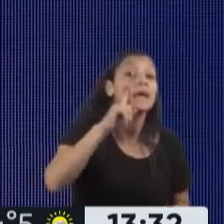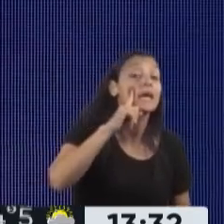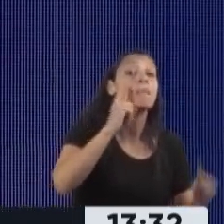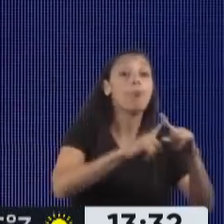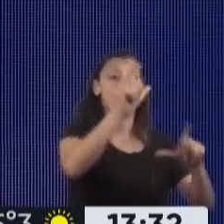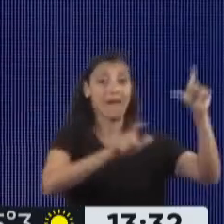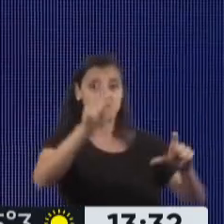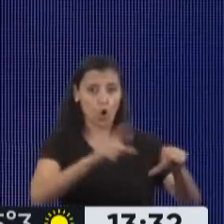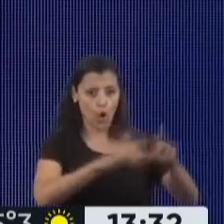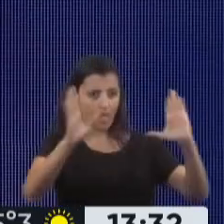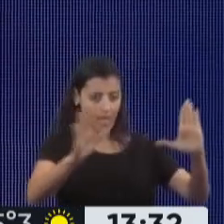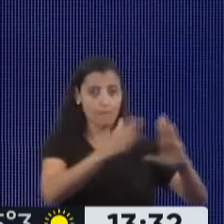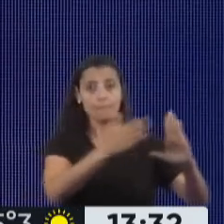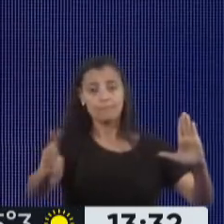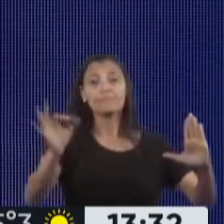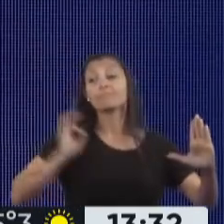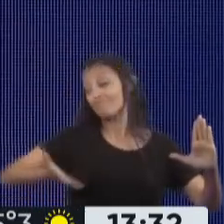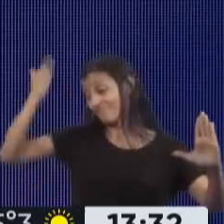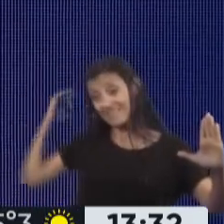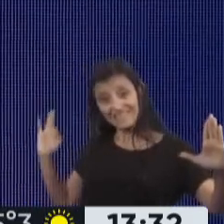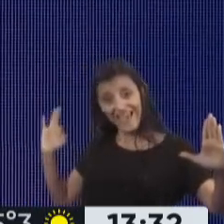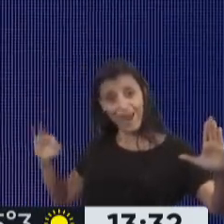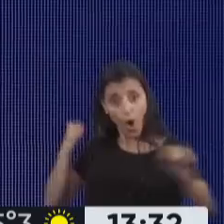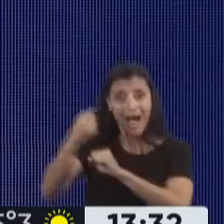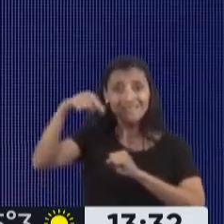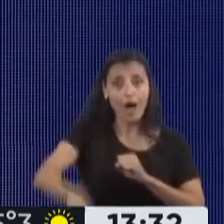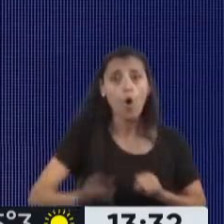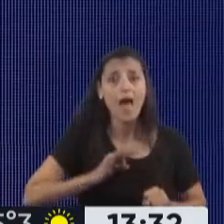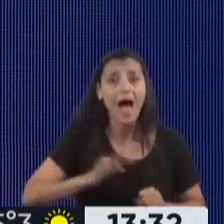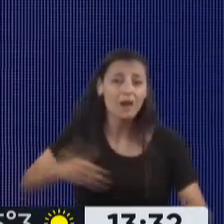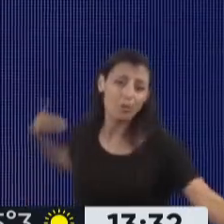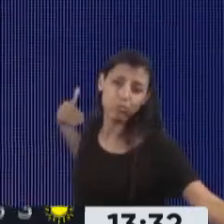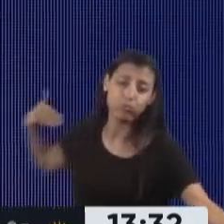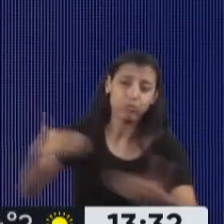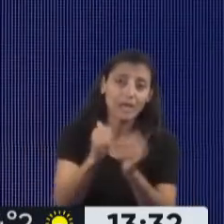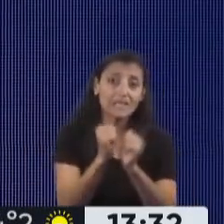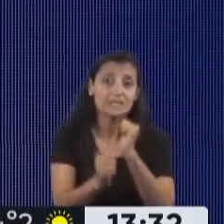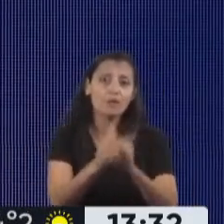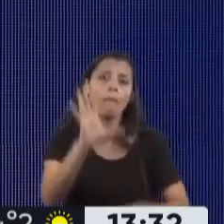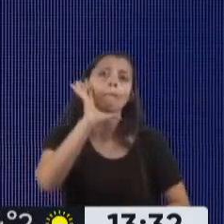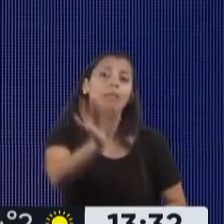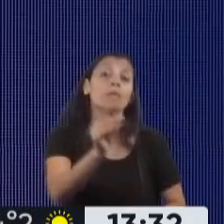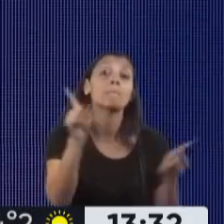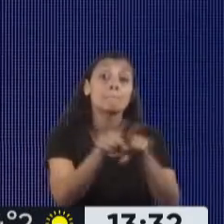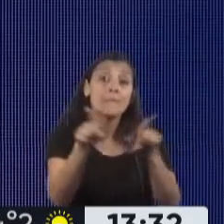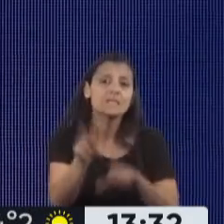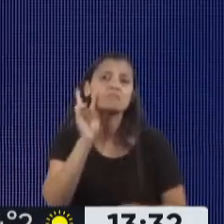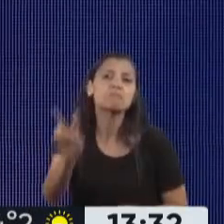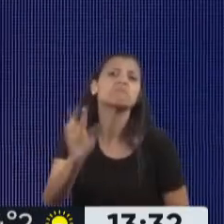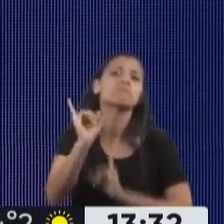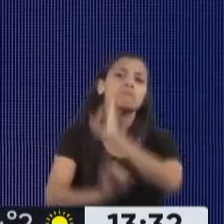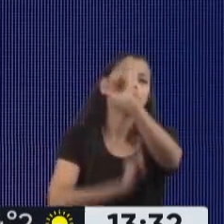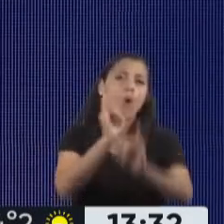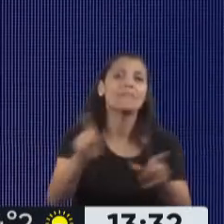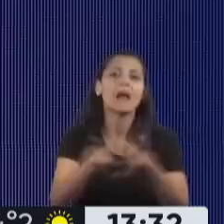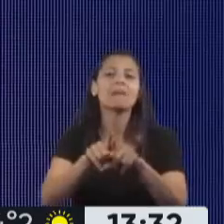del periodo que va desde el año 0 de la era cristiana hasta ahora, digamos, esa serie se suele describir como palo